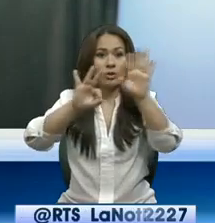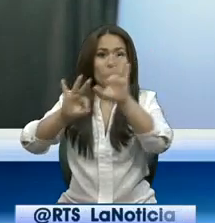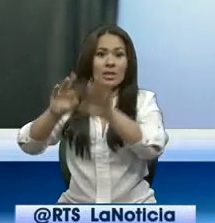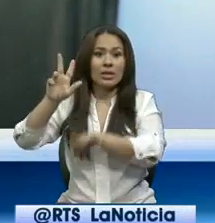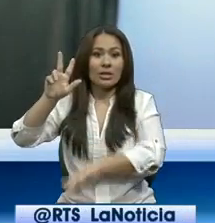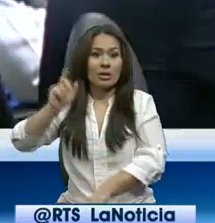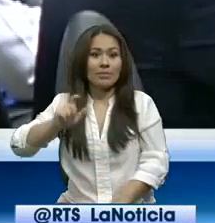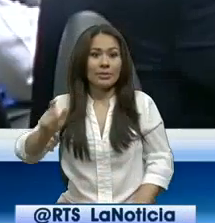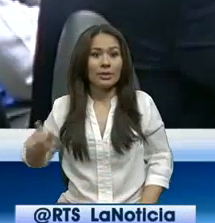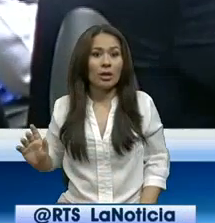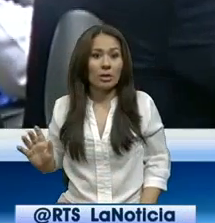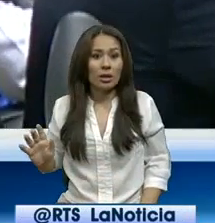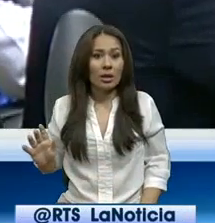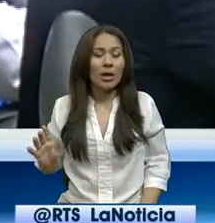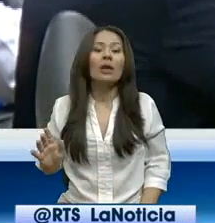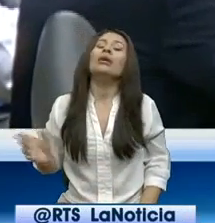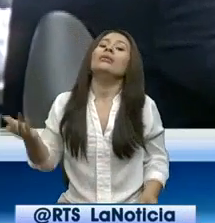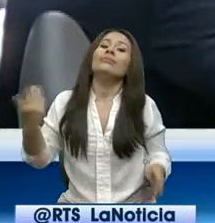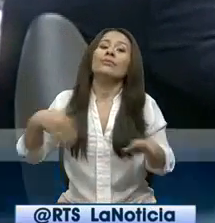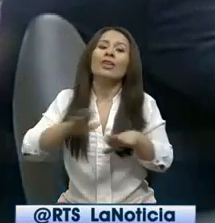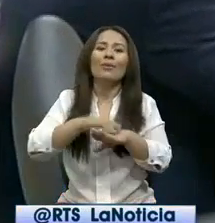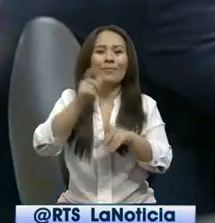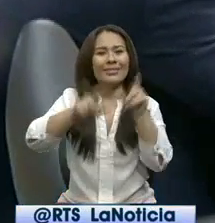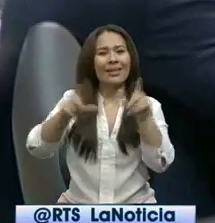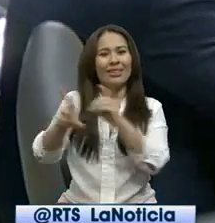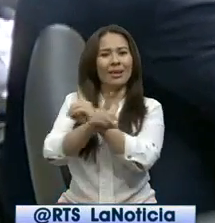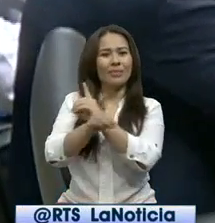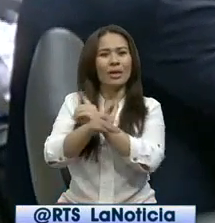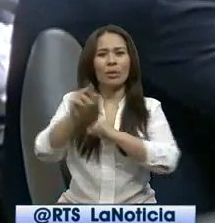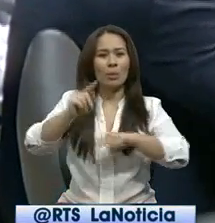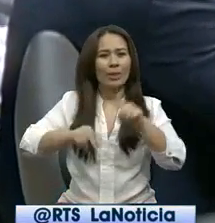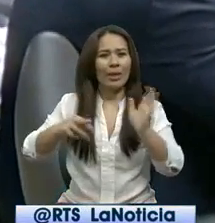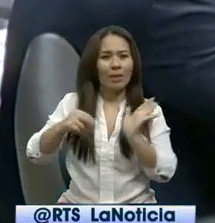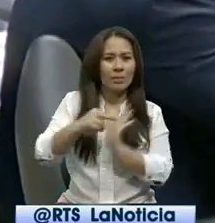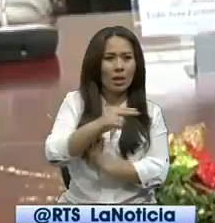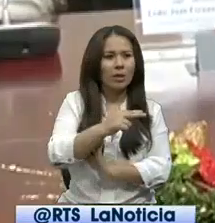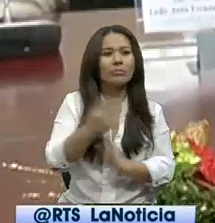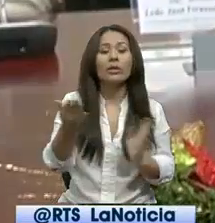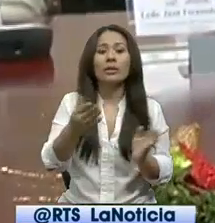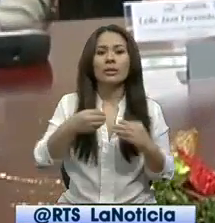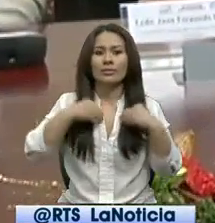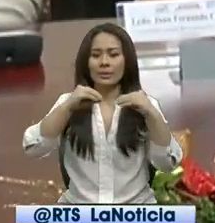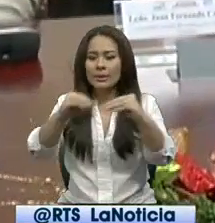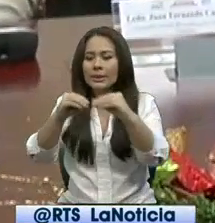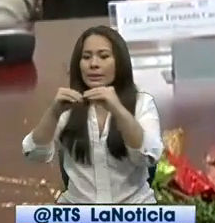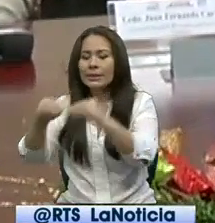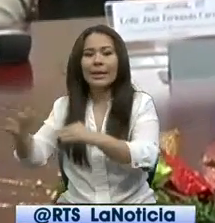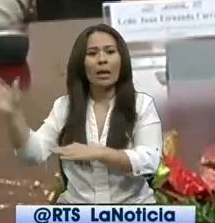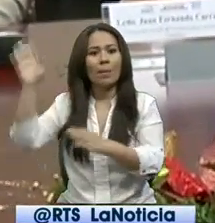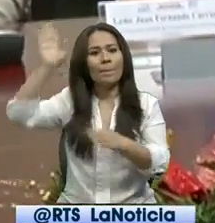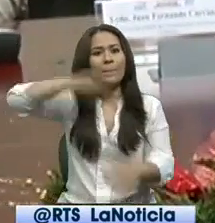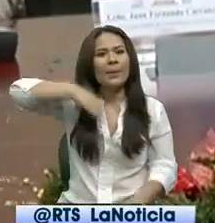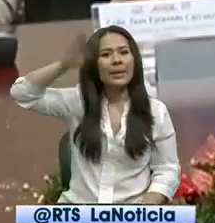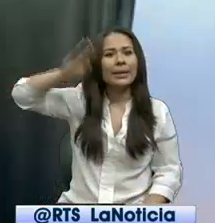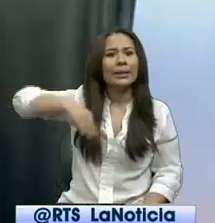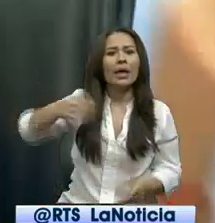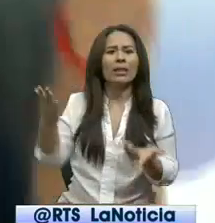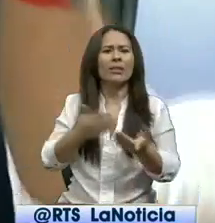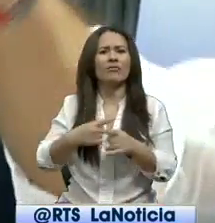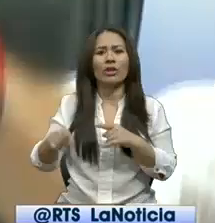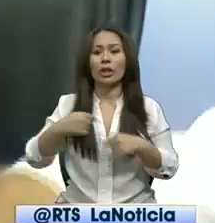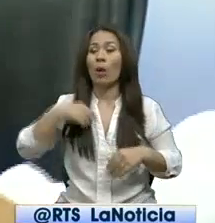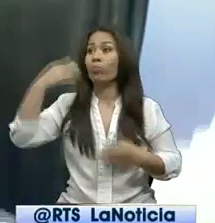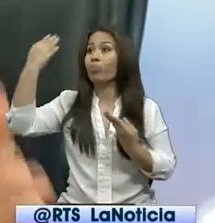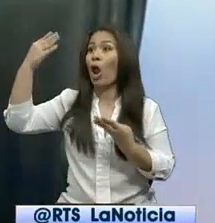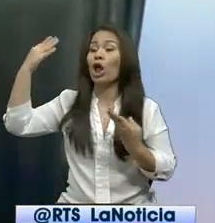883 personas. Y sobre la aparente pre-campaña que ya se vive en calles y se pinta en espacios públicos. Si nosotros